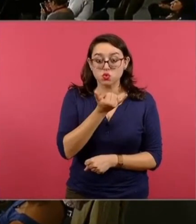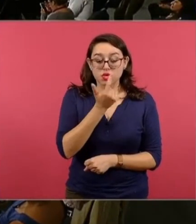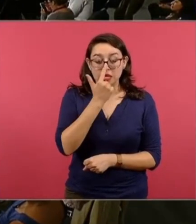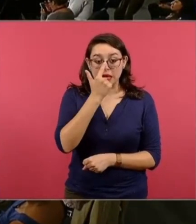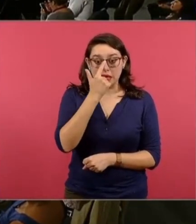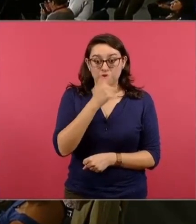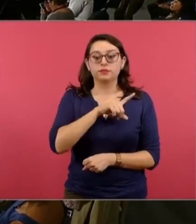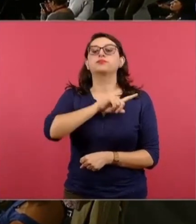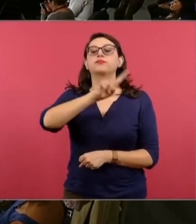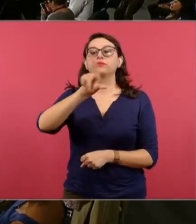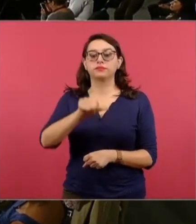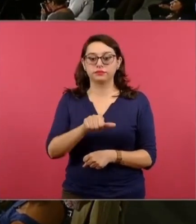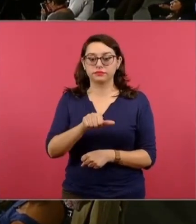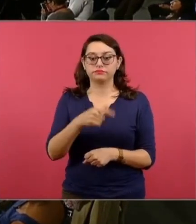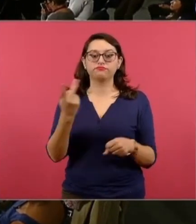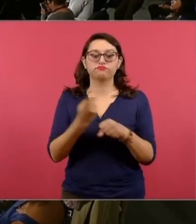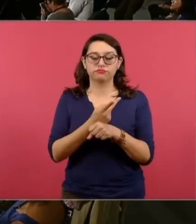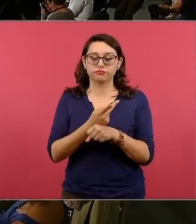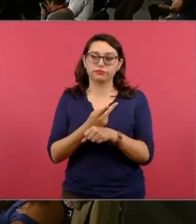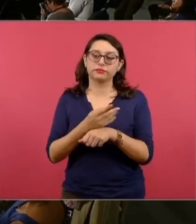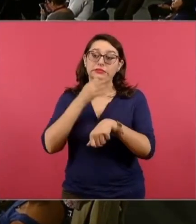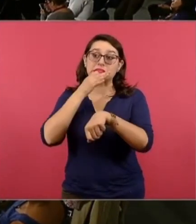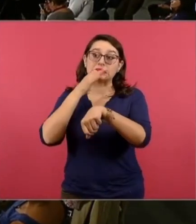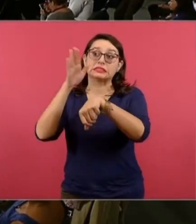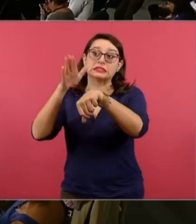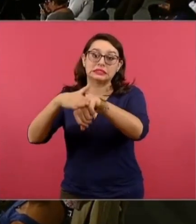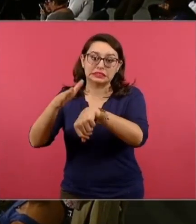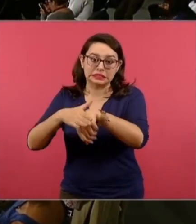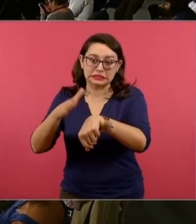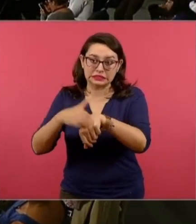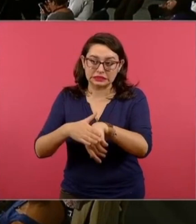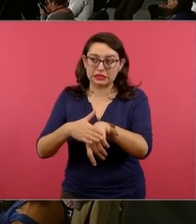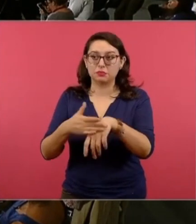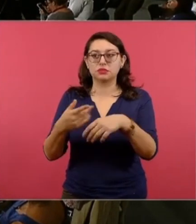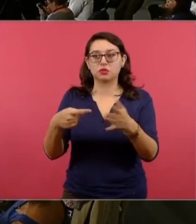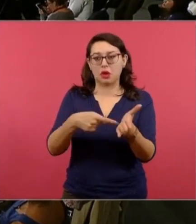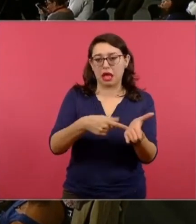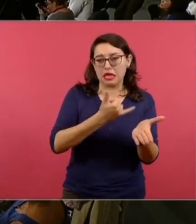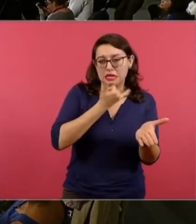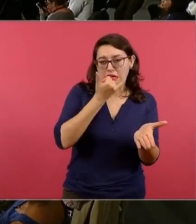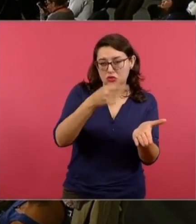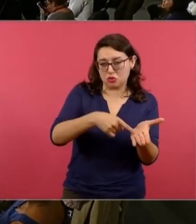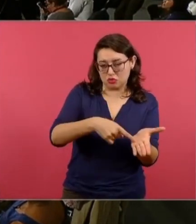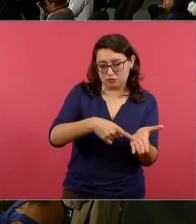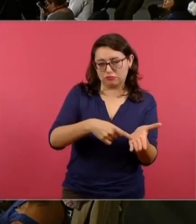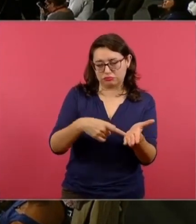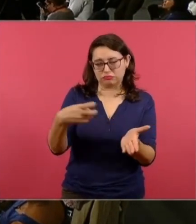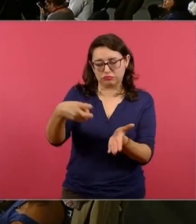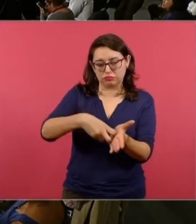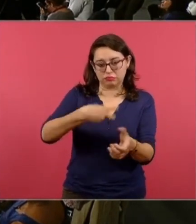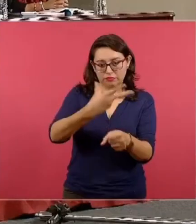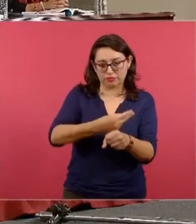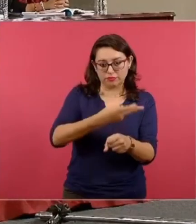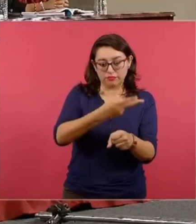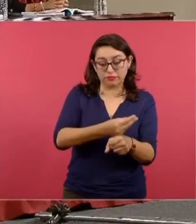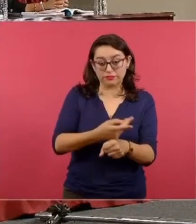libro de texto, en realidad lo que estaba atrás son las tabletas que se estaban repartiendo, los contratos que no salían, y utilizaron